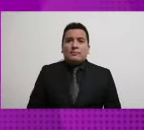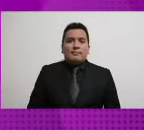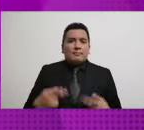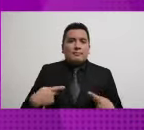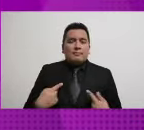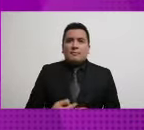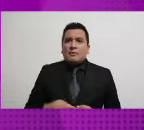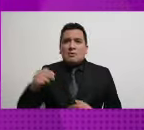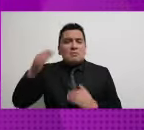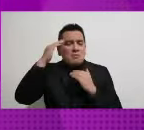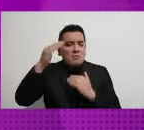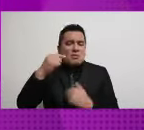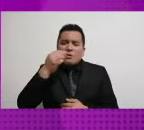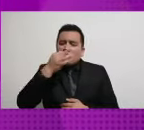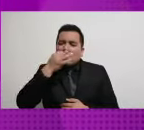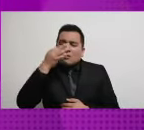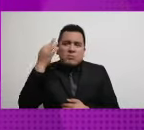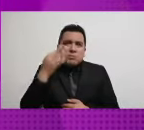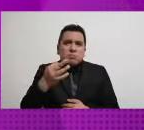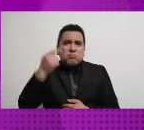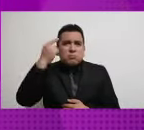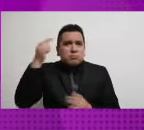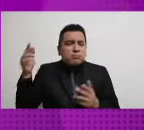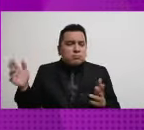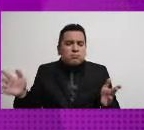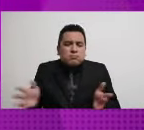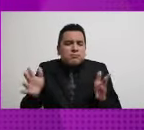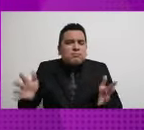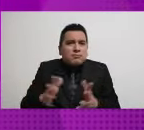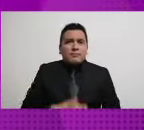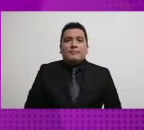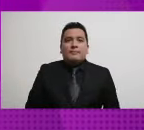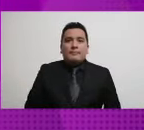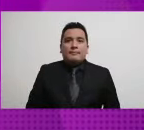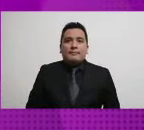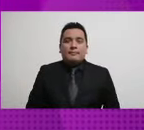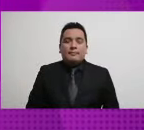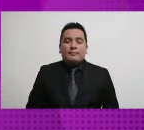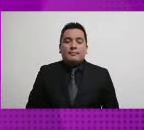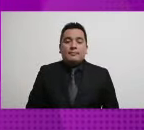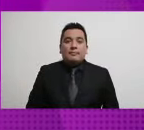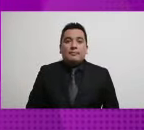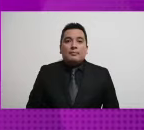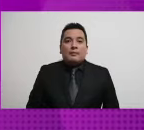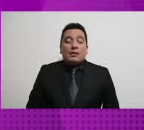todo a los mayores de 60 años en esta coyuntura?